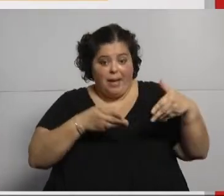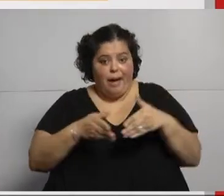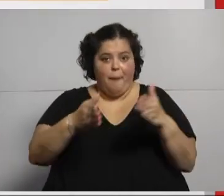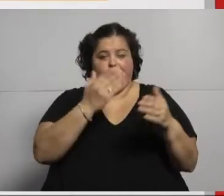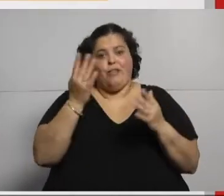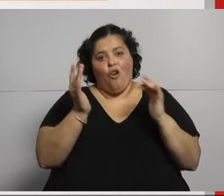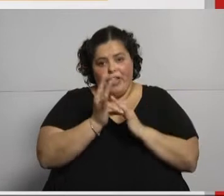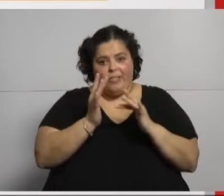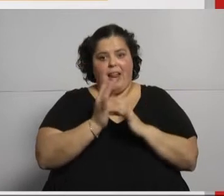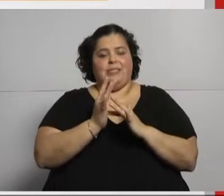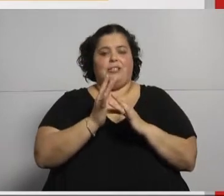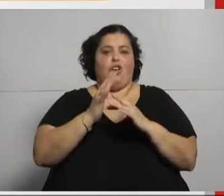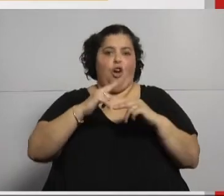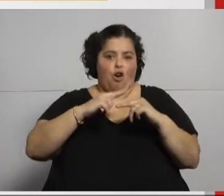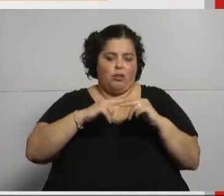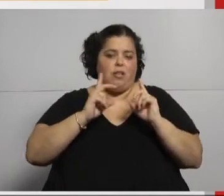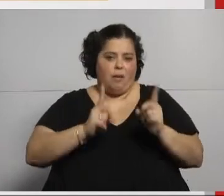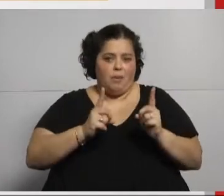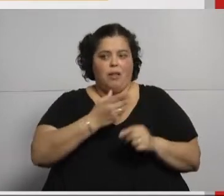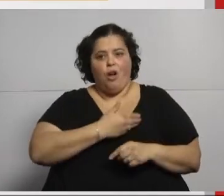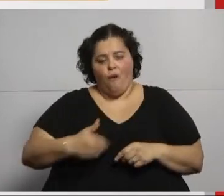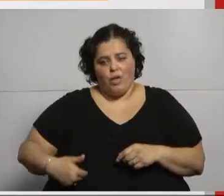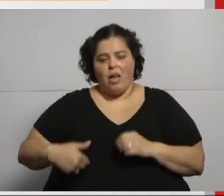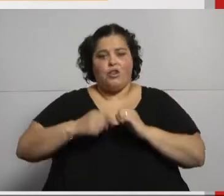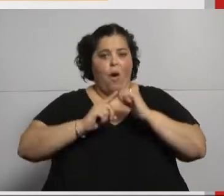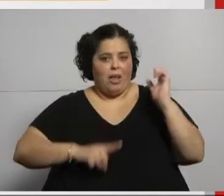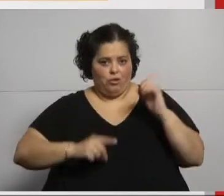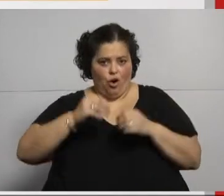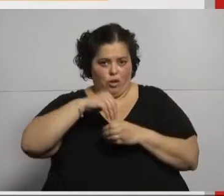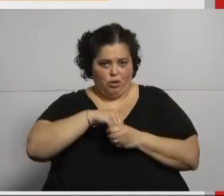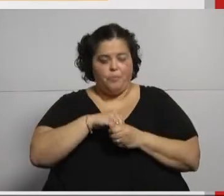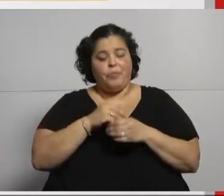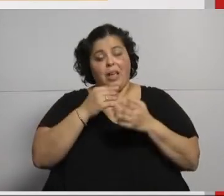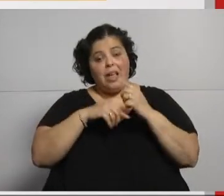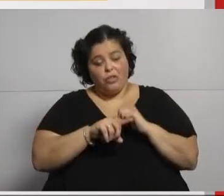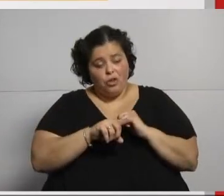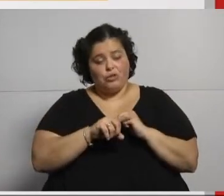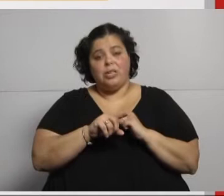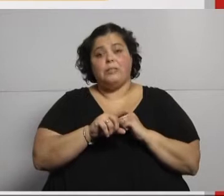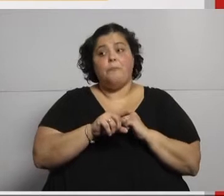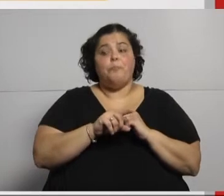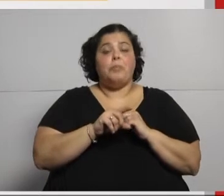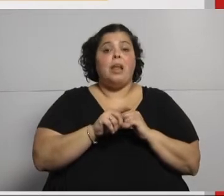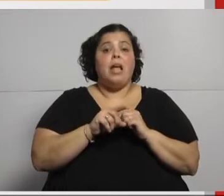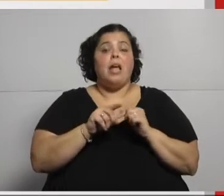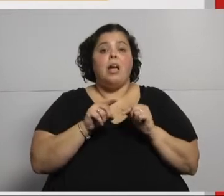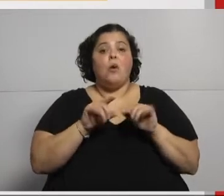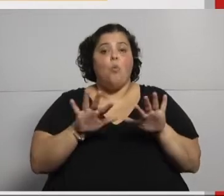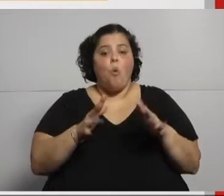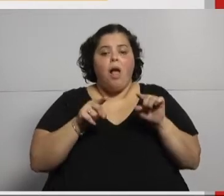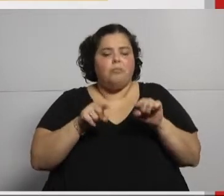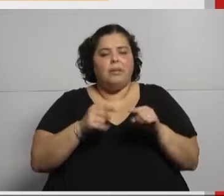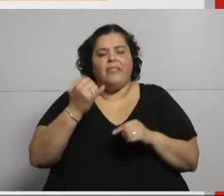intención, particularmente el modelo de gobierno electrónico innovador, como lo hemos llamado, ha sido tener una entidad, una institución